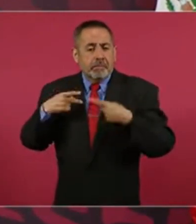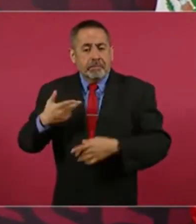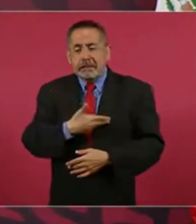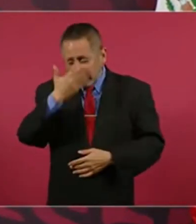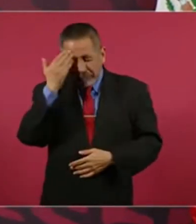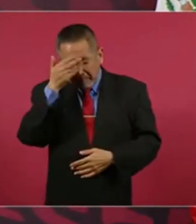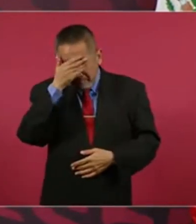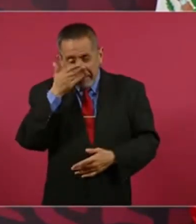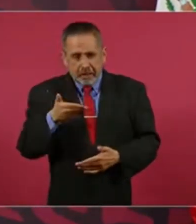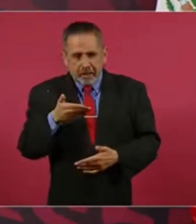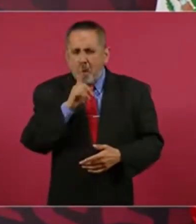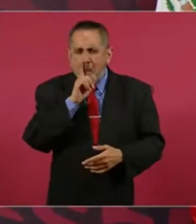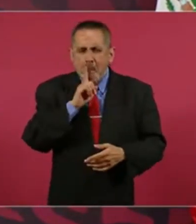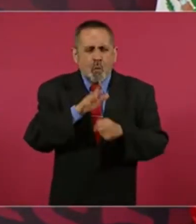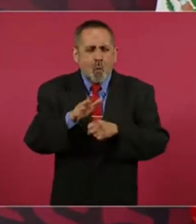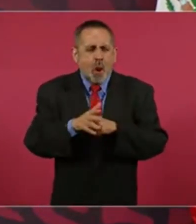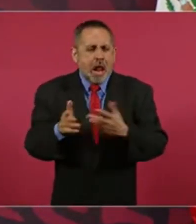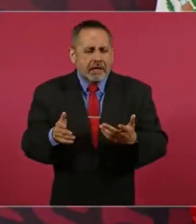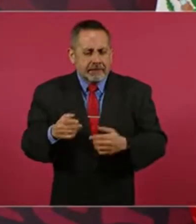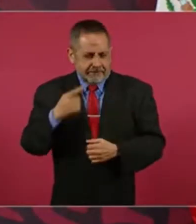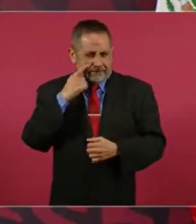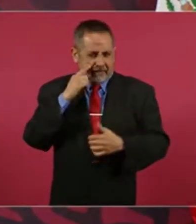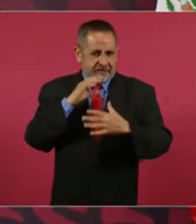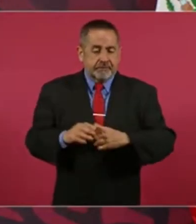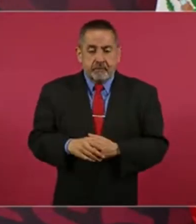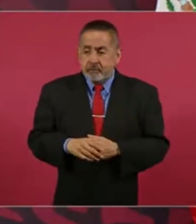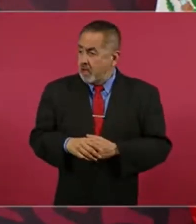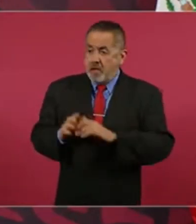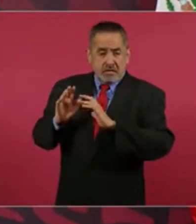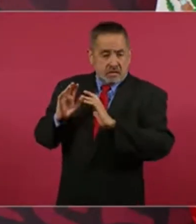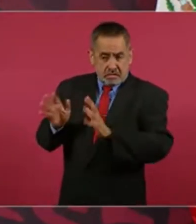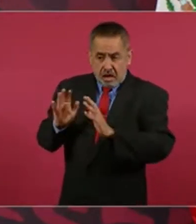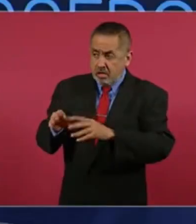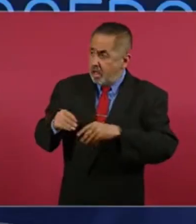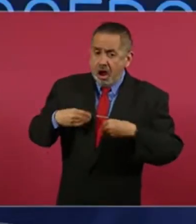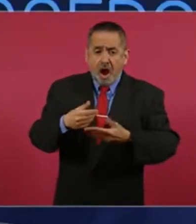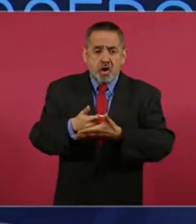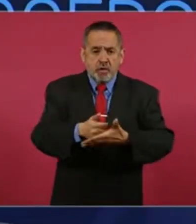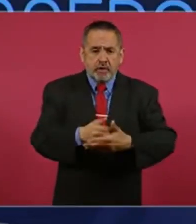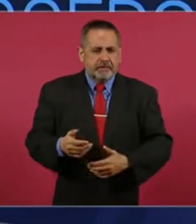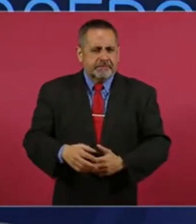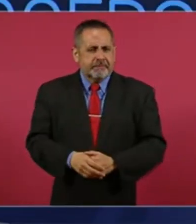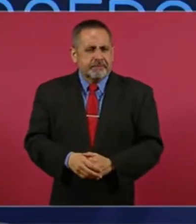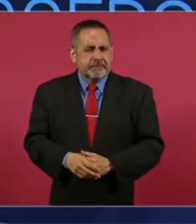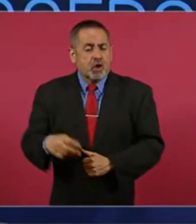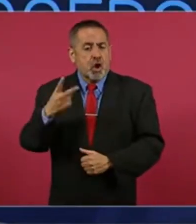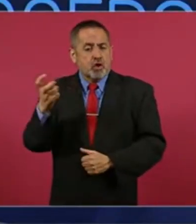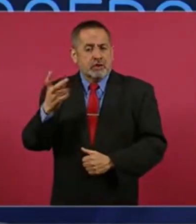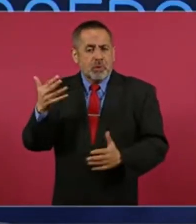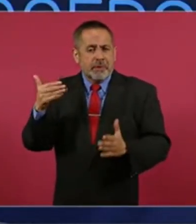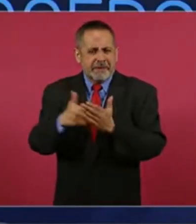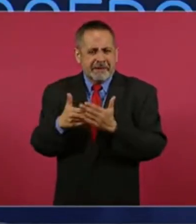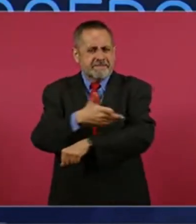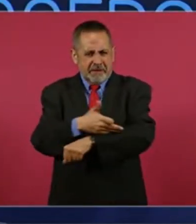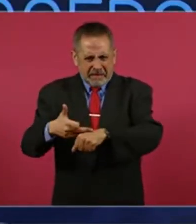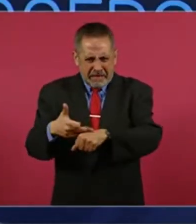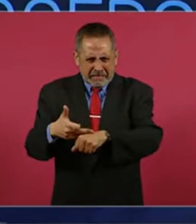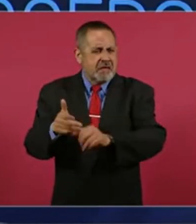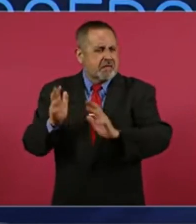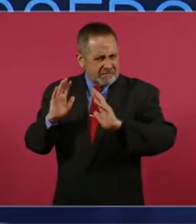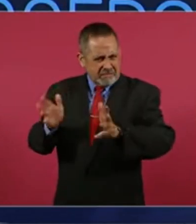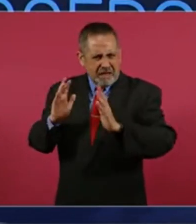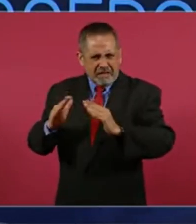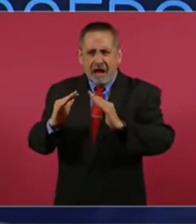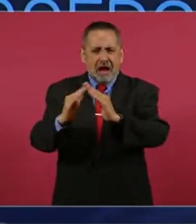Pues mentiras como esto de que ya recibieron ayuda. ¿Sí? Las 250 mil familias que perdieron sus